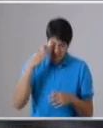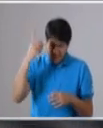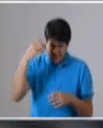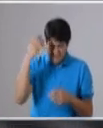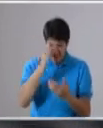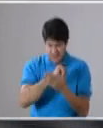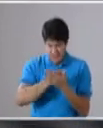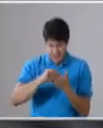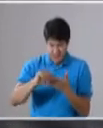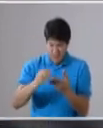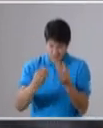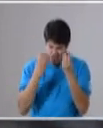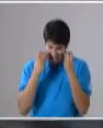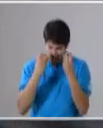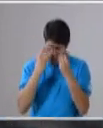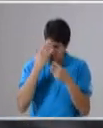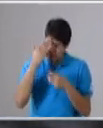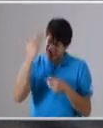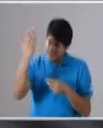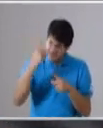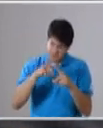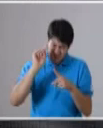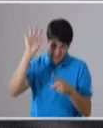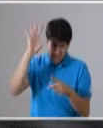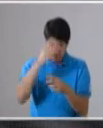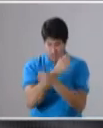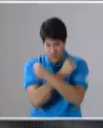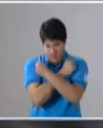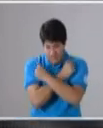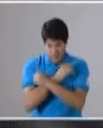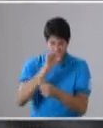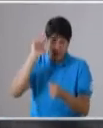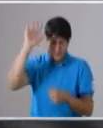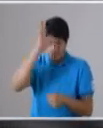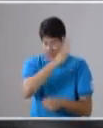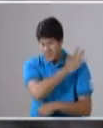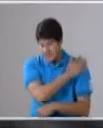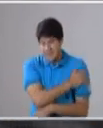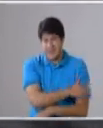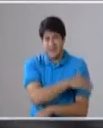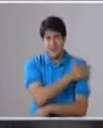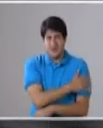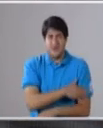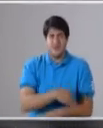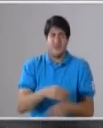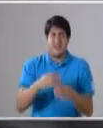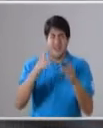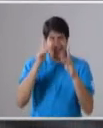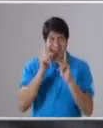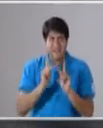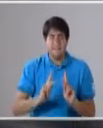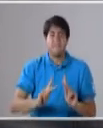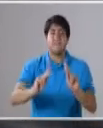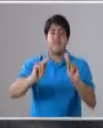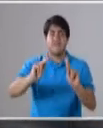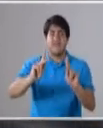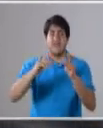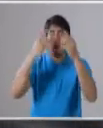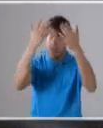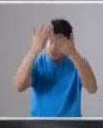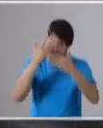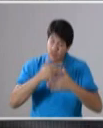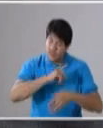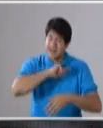muchísimas gracias por tu amor, por tu misericordia y por el honroso privilegio, Señor, que nos das de